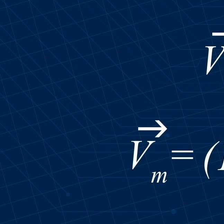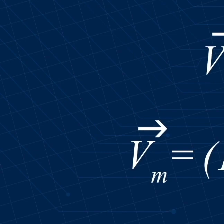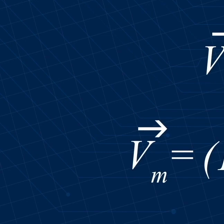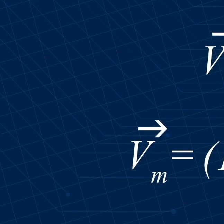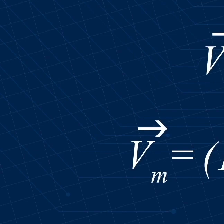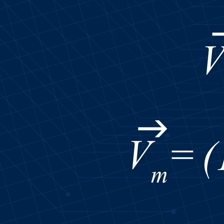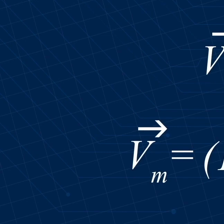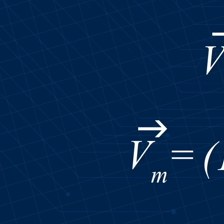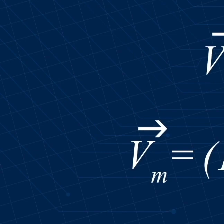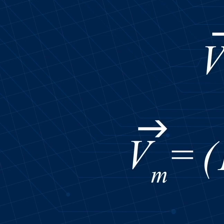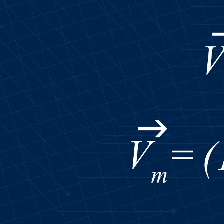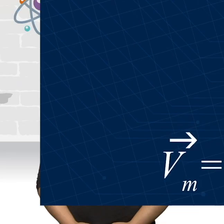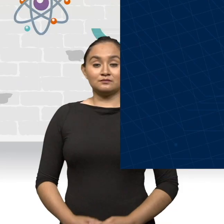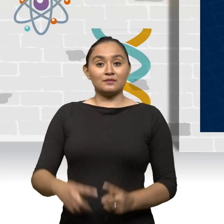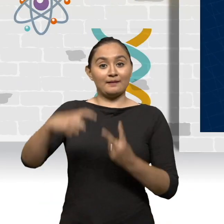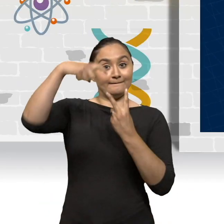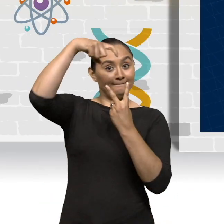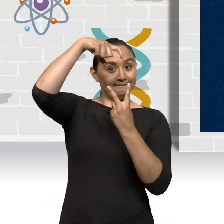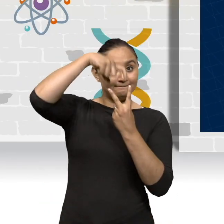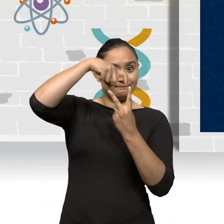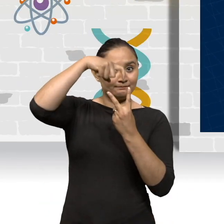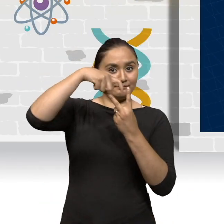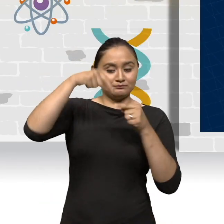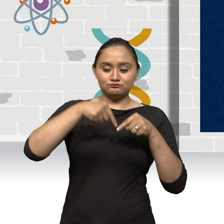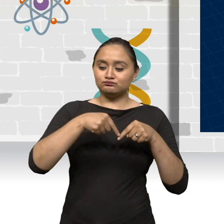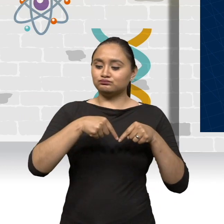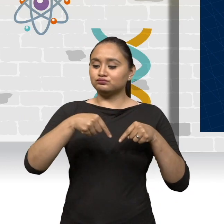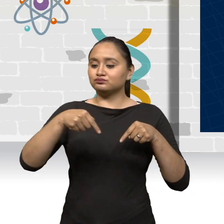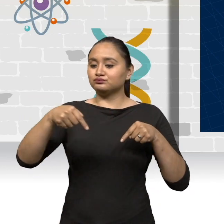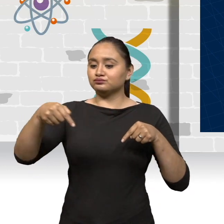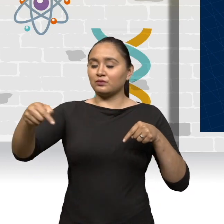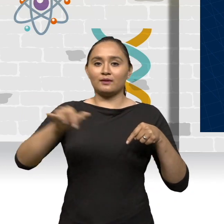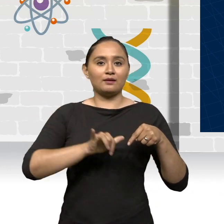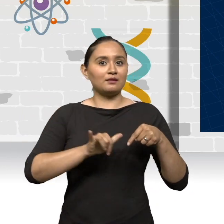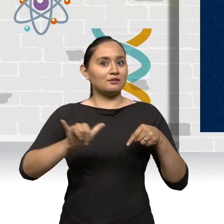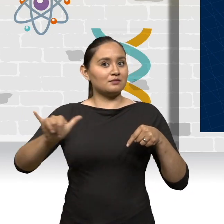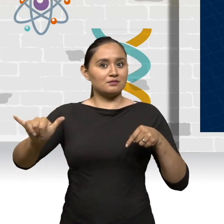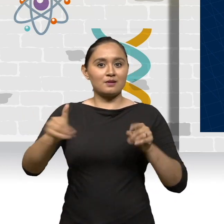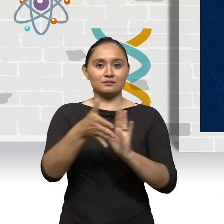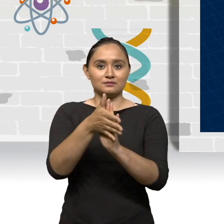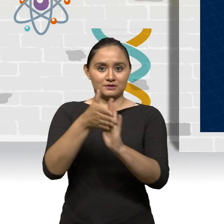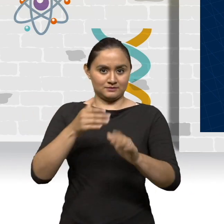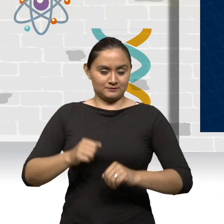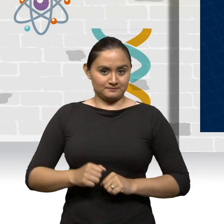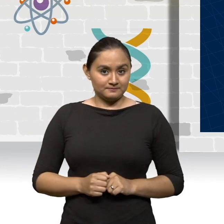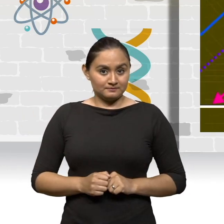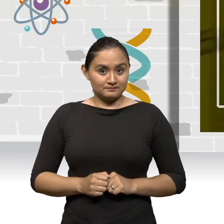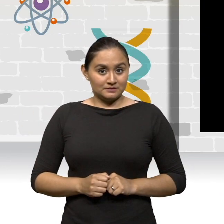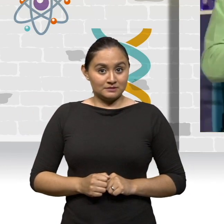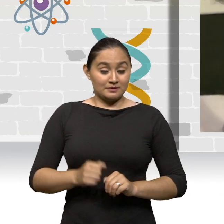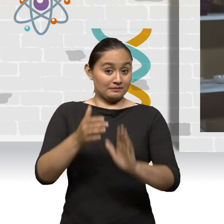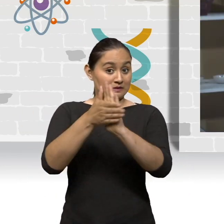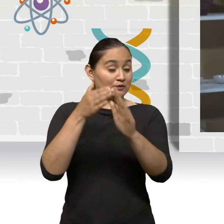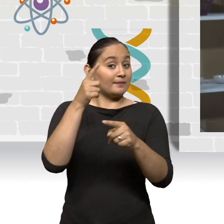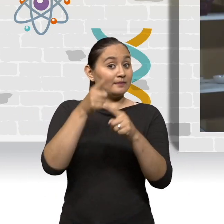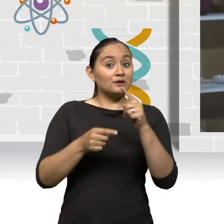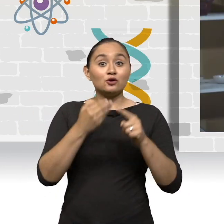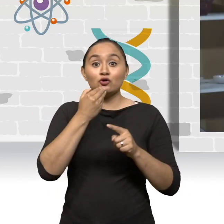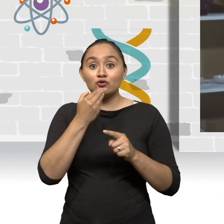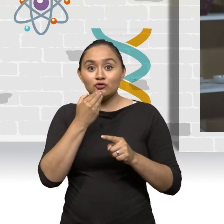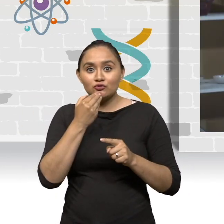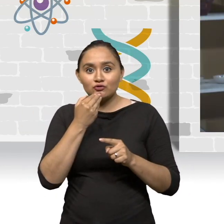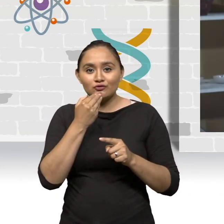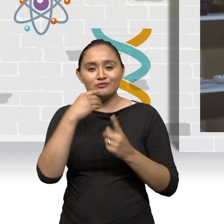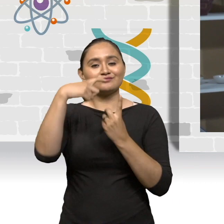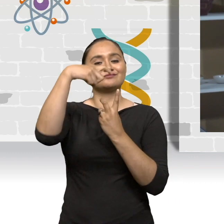288j kilómetros sobre horas. El vector tiene la misma dirección y sentido que el vector desplazamiento. La rapidez media no es